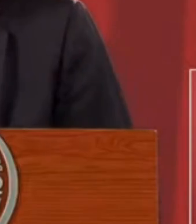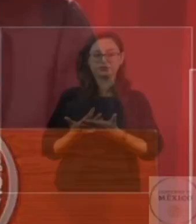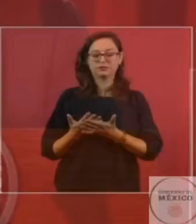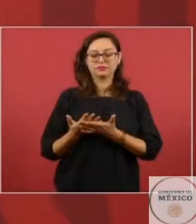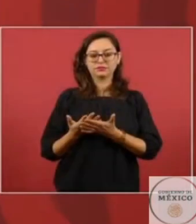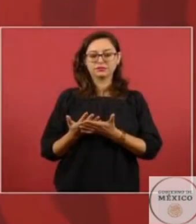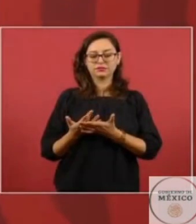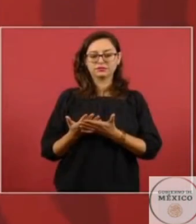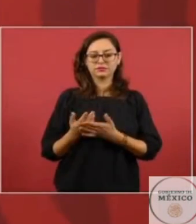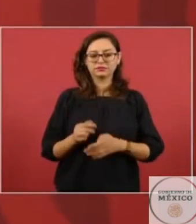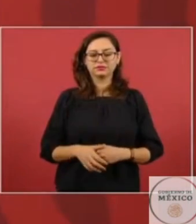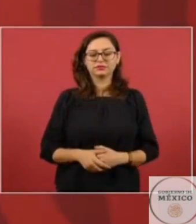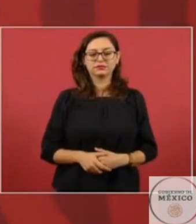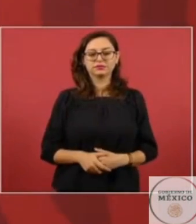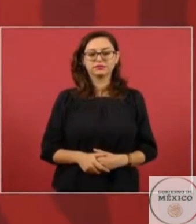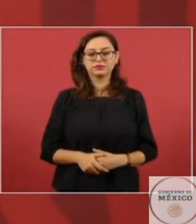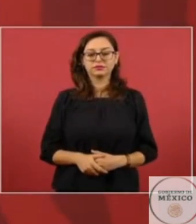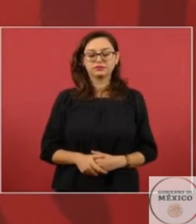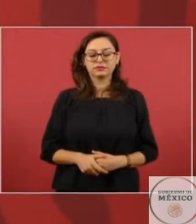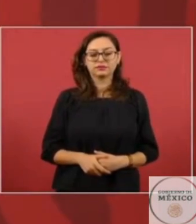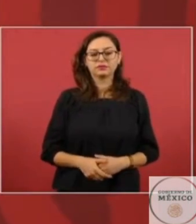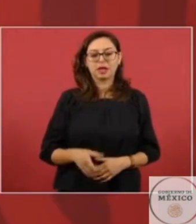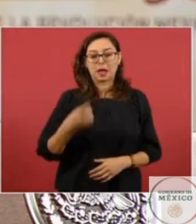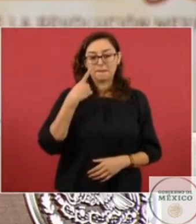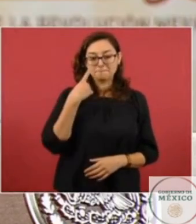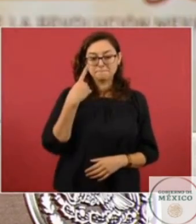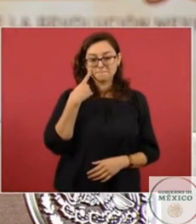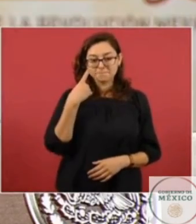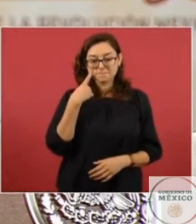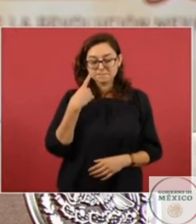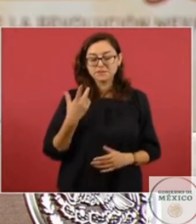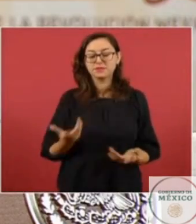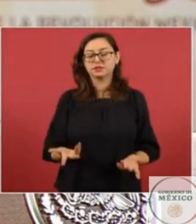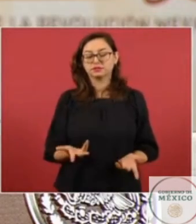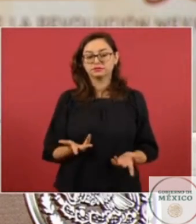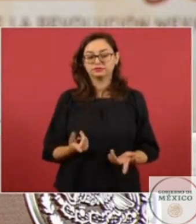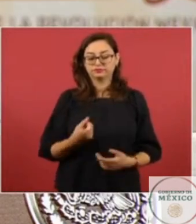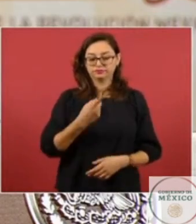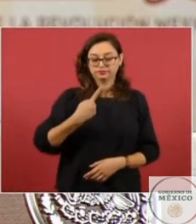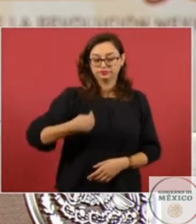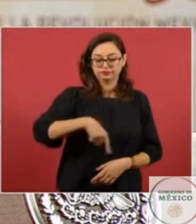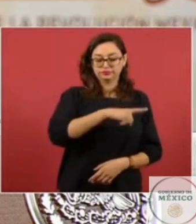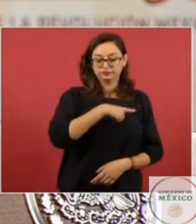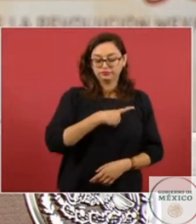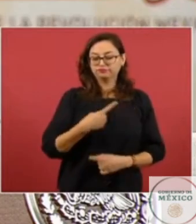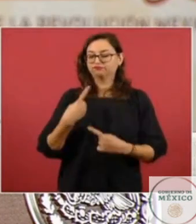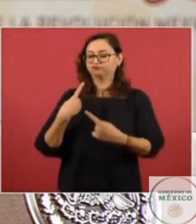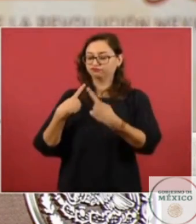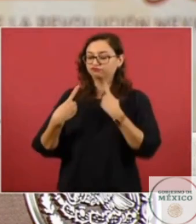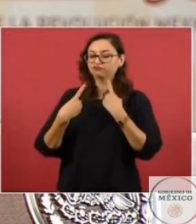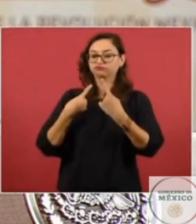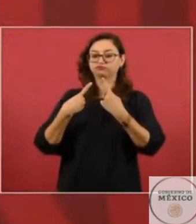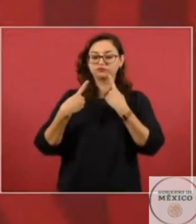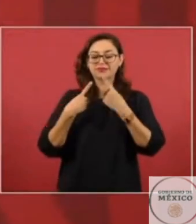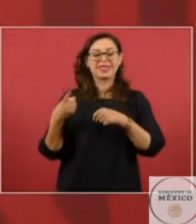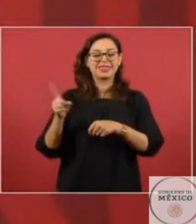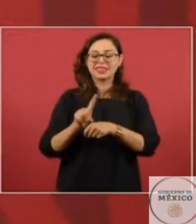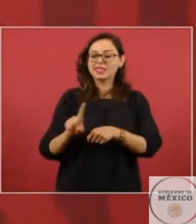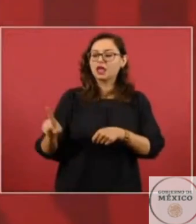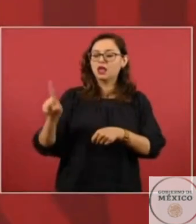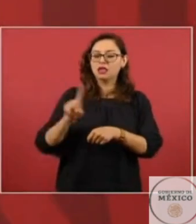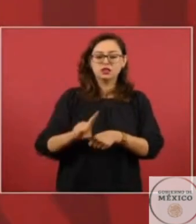el asunto de operaciones con recursos de procedencia ilícita, pero sí algunos otros delitos que se pueden cometer